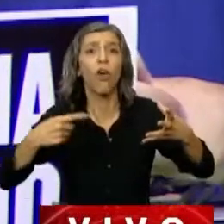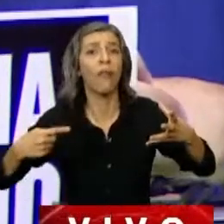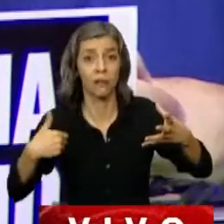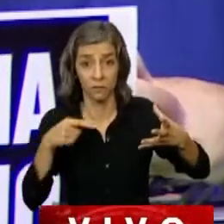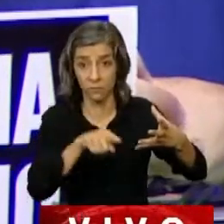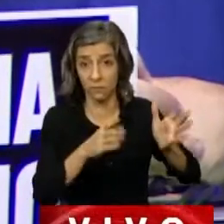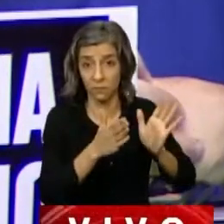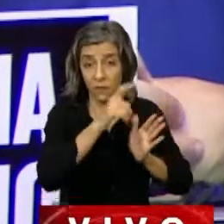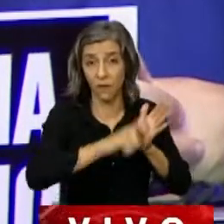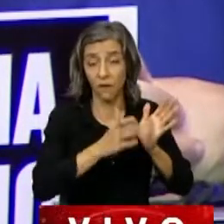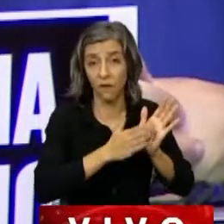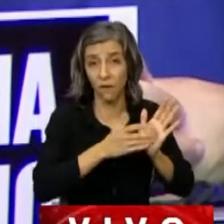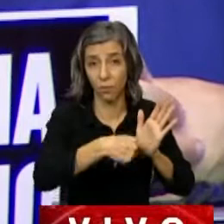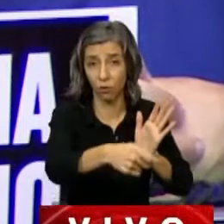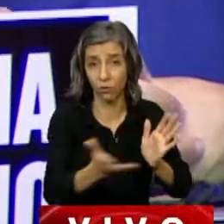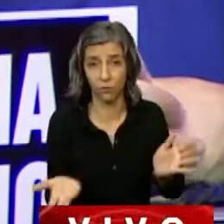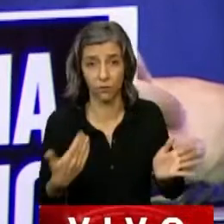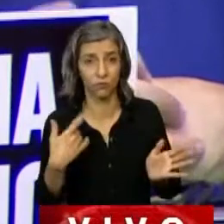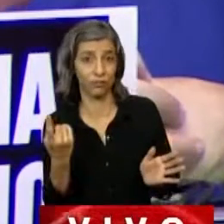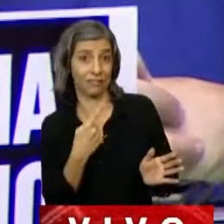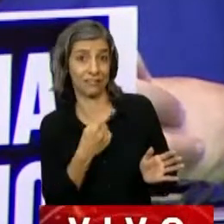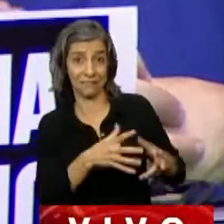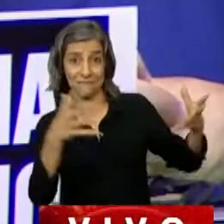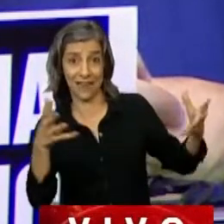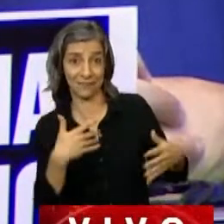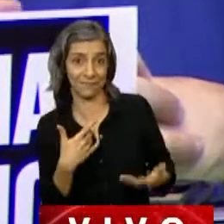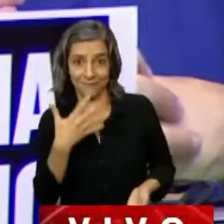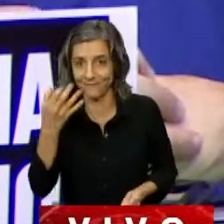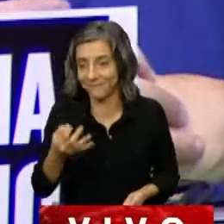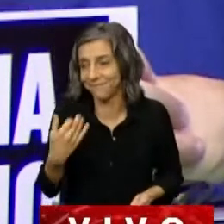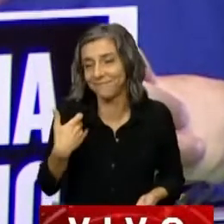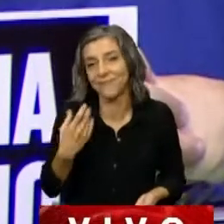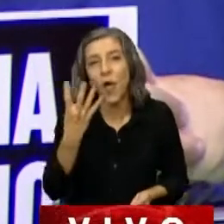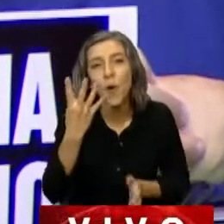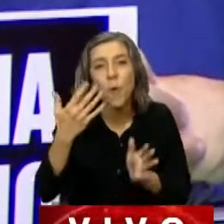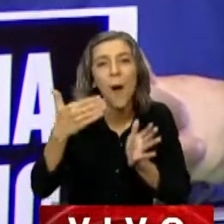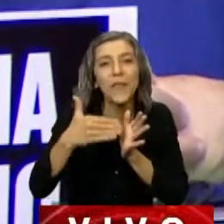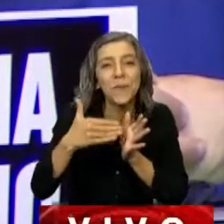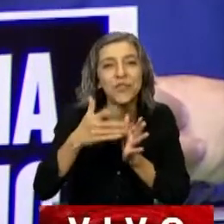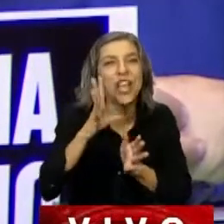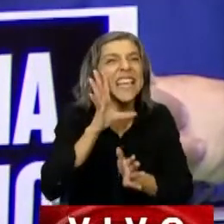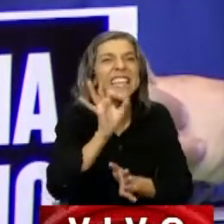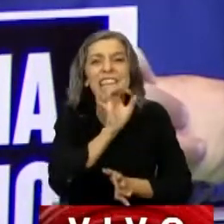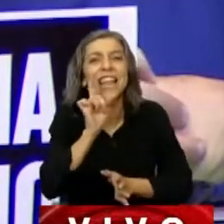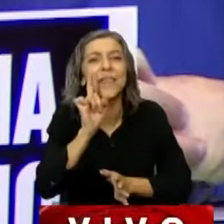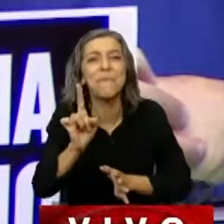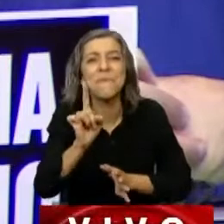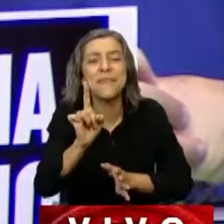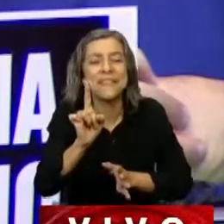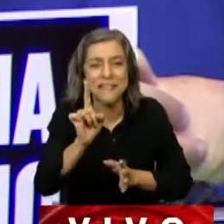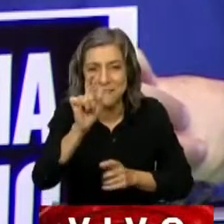cual demuestra que lejos de la idea, cualquiera se da cuenta, no hay 4,5 millones de emprendedores, no nos engañemos entre